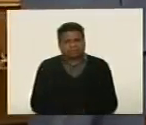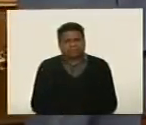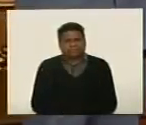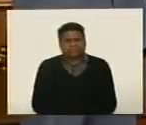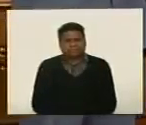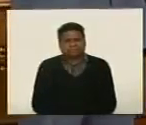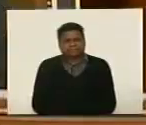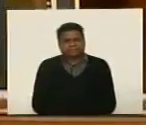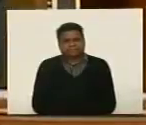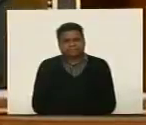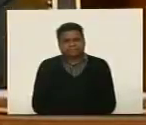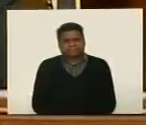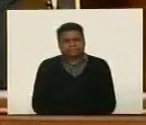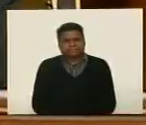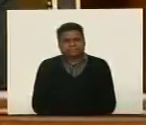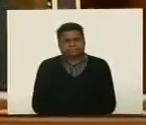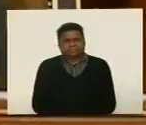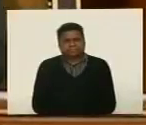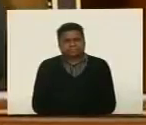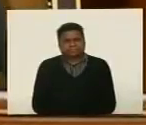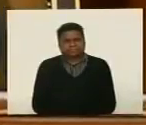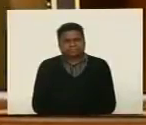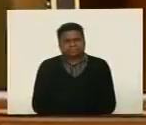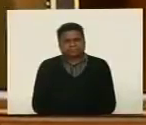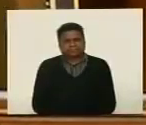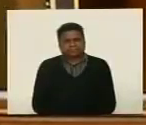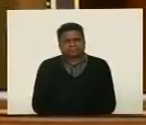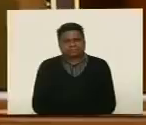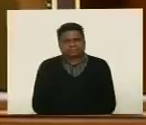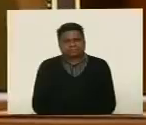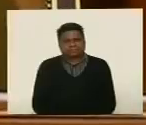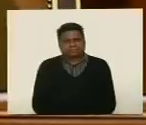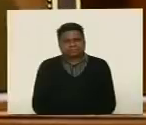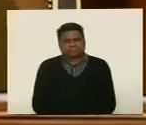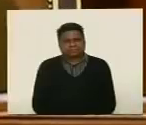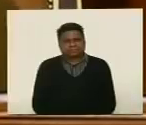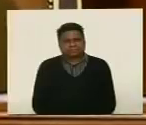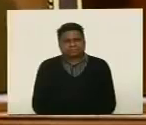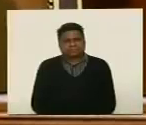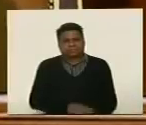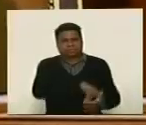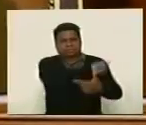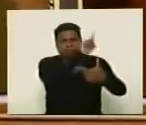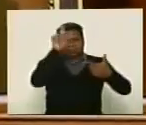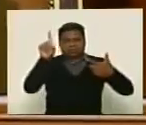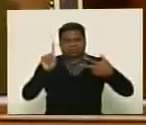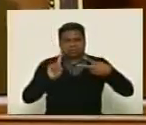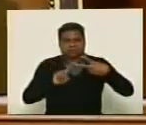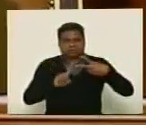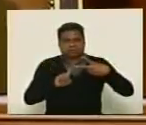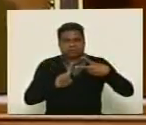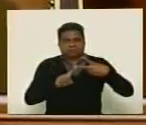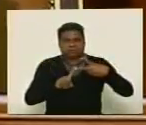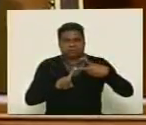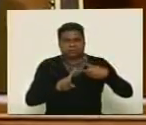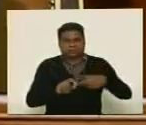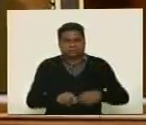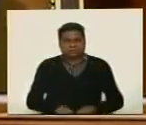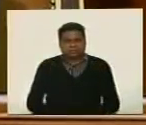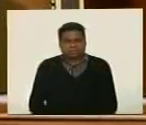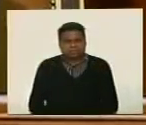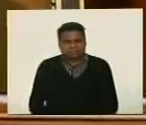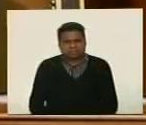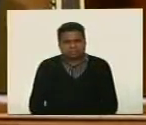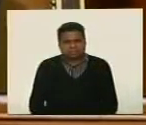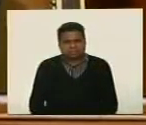encuentra fuera de los muros de este palacio. Miren, tenemos un siguiente punto en la agenda del orden del día, señores y señoras